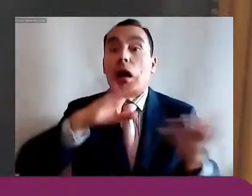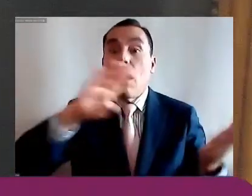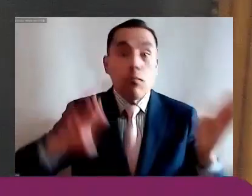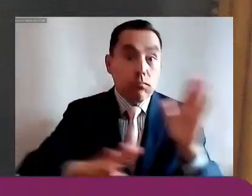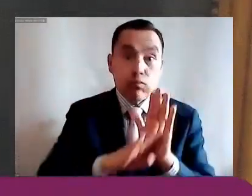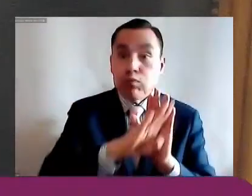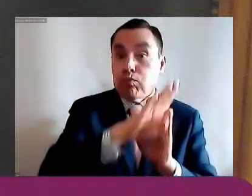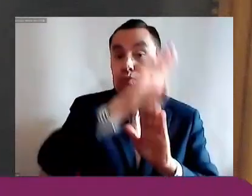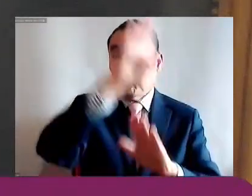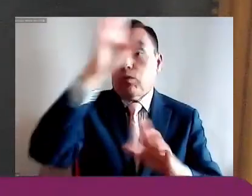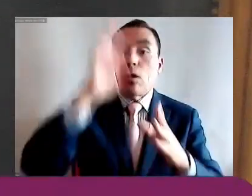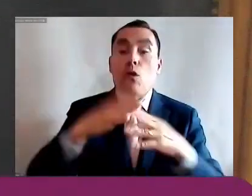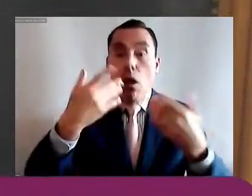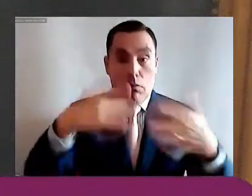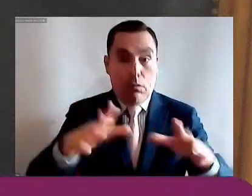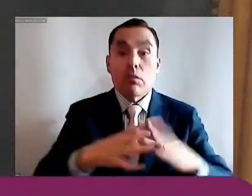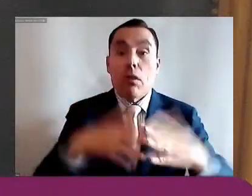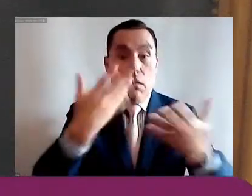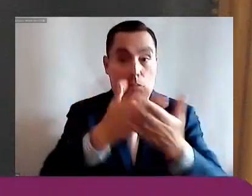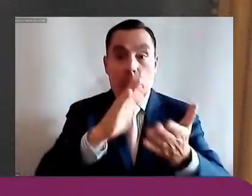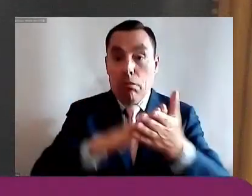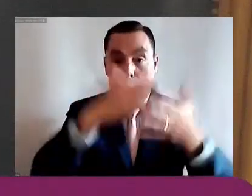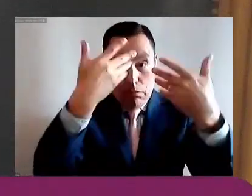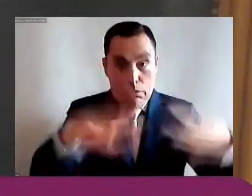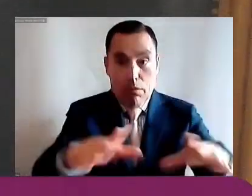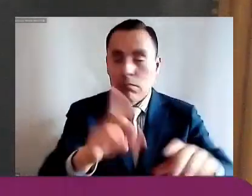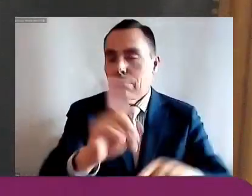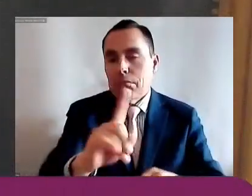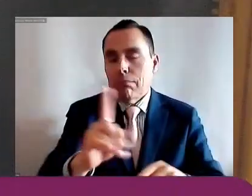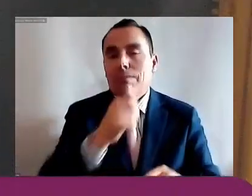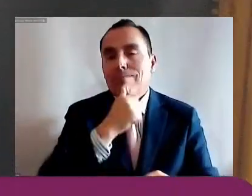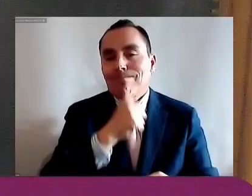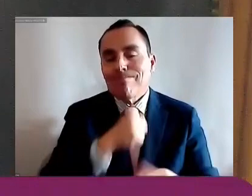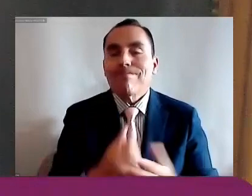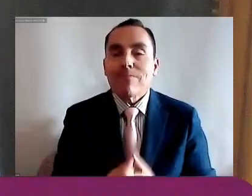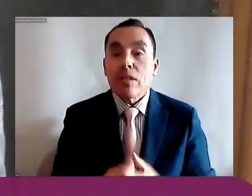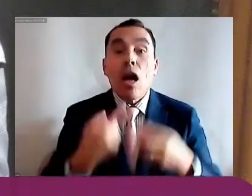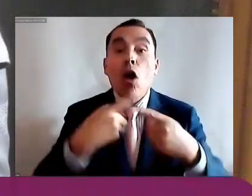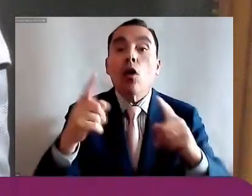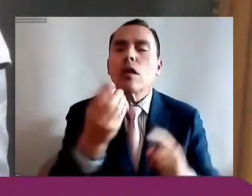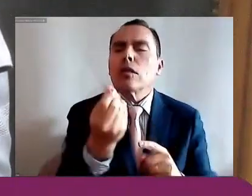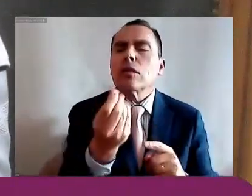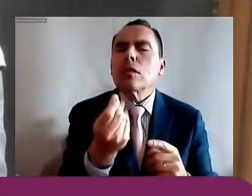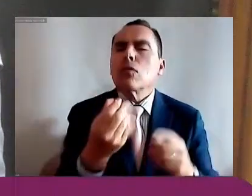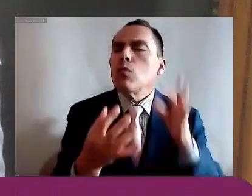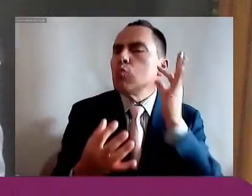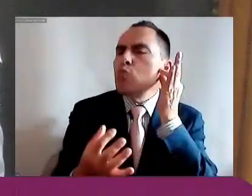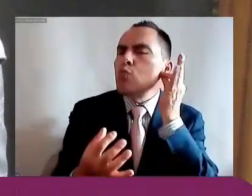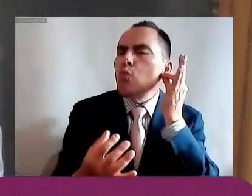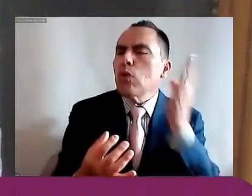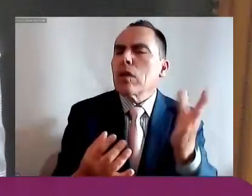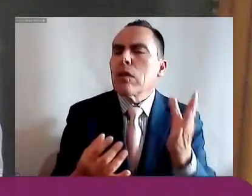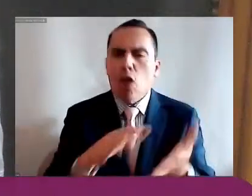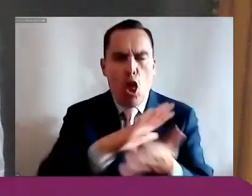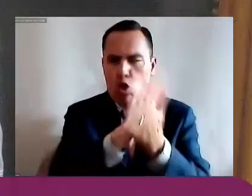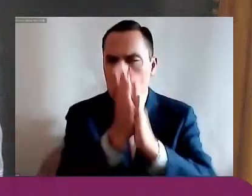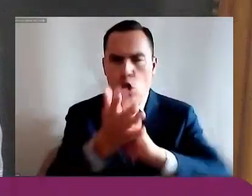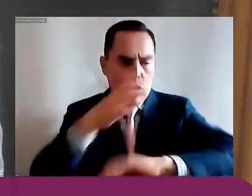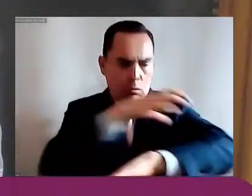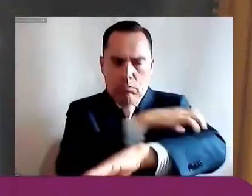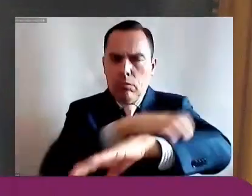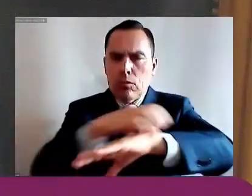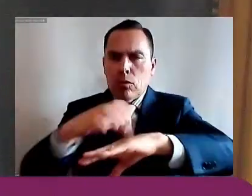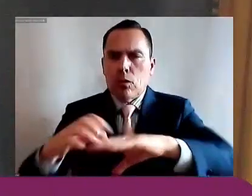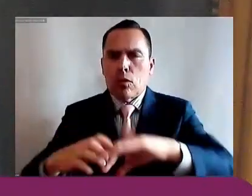panacea. En cuanto a las diferencias salariales, en todas las regiones a las mujeres se les paga menos, menos que a los hombres, por